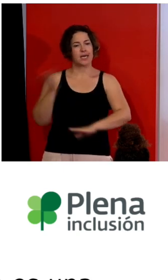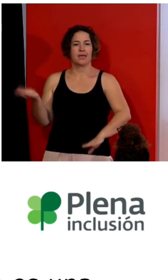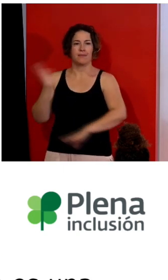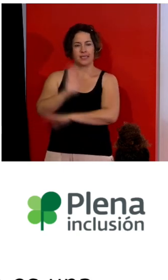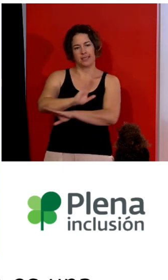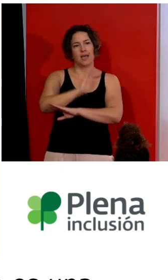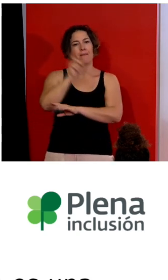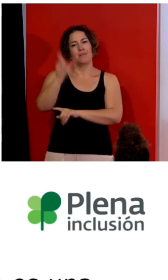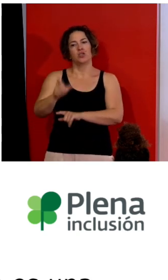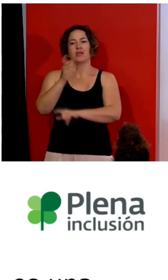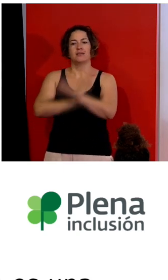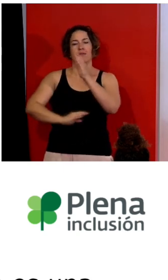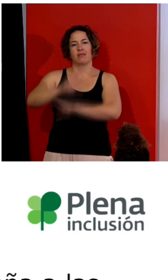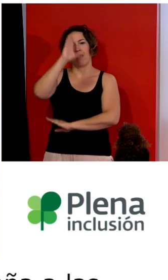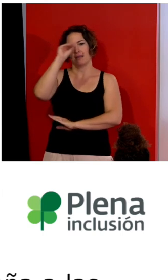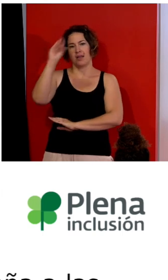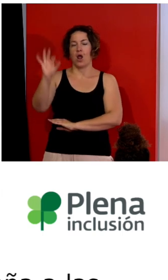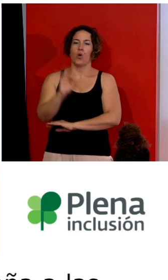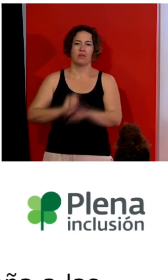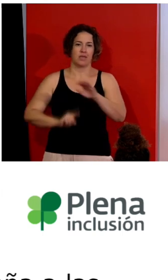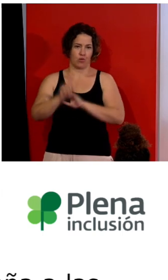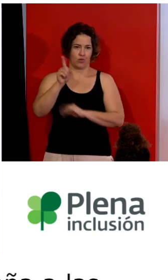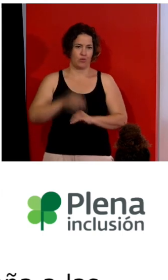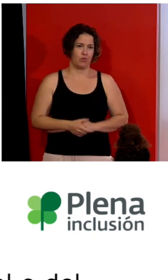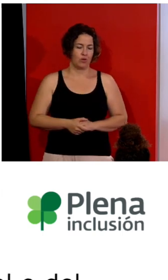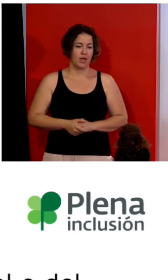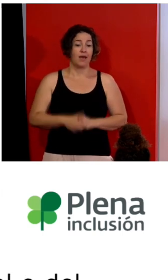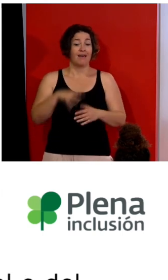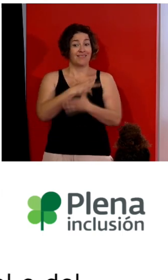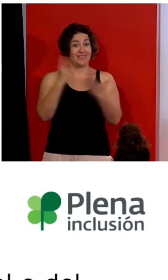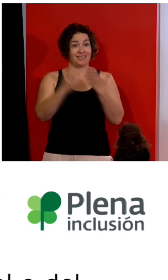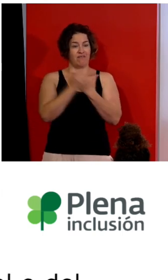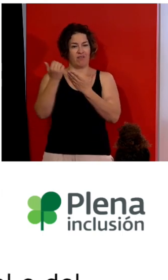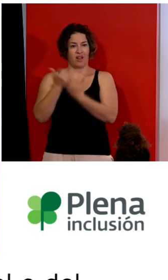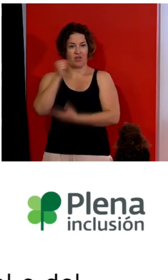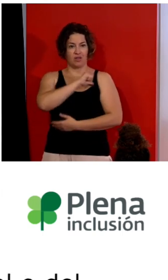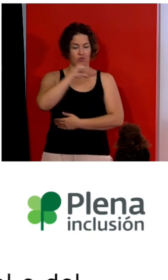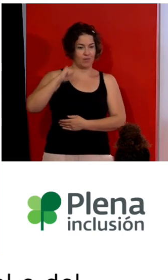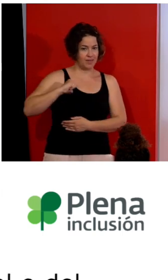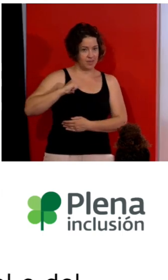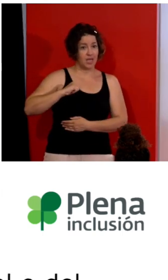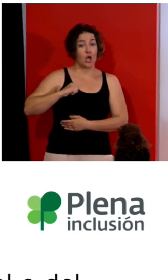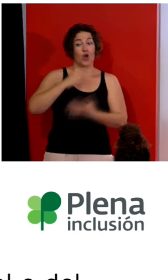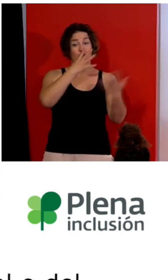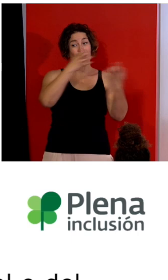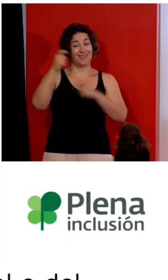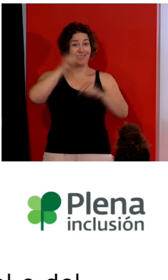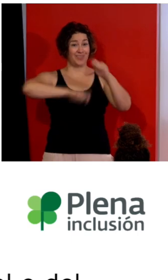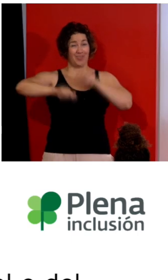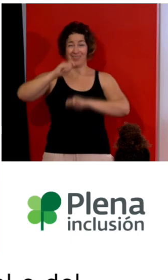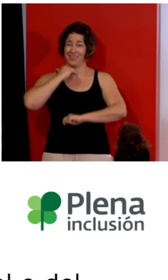con discapacidad intelectual o del desarrollo. 17 federaciones autonómicas y casi 900